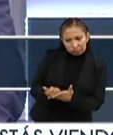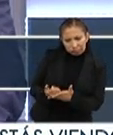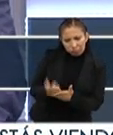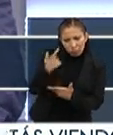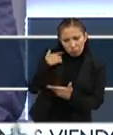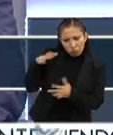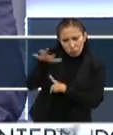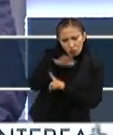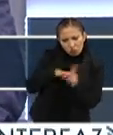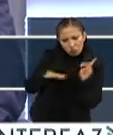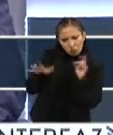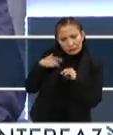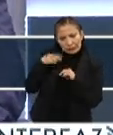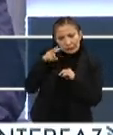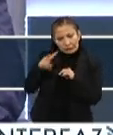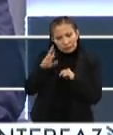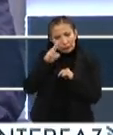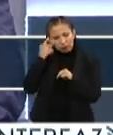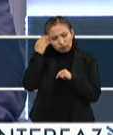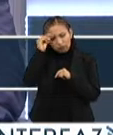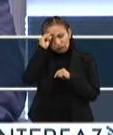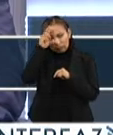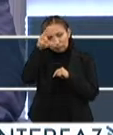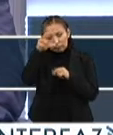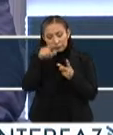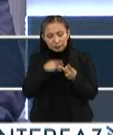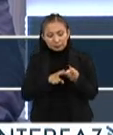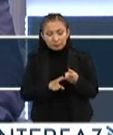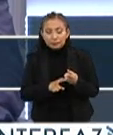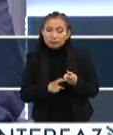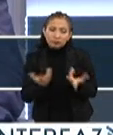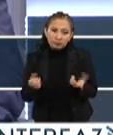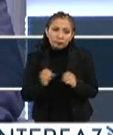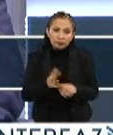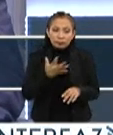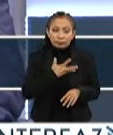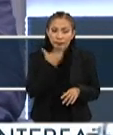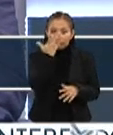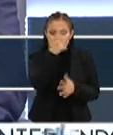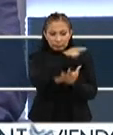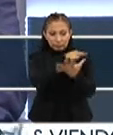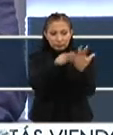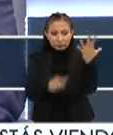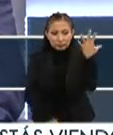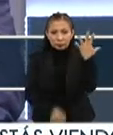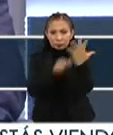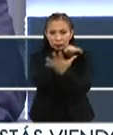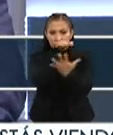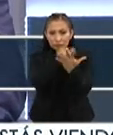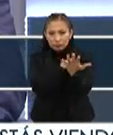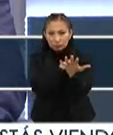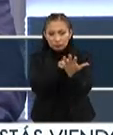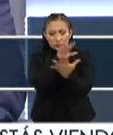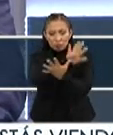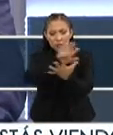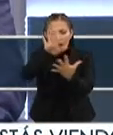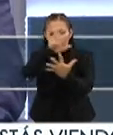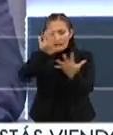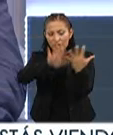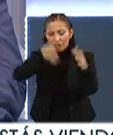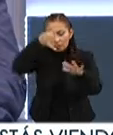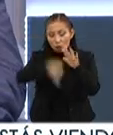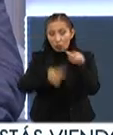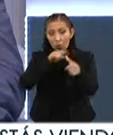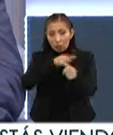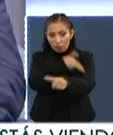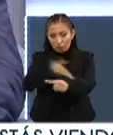pongan en contexto un mejor desarrollo. Y sí, bueno, tiene 5 campos de profundización. Uno de ellos